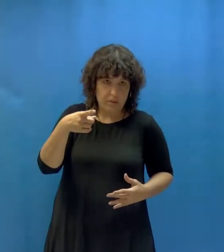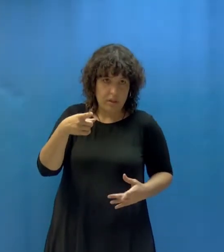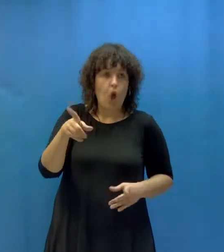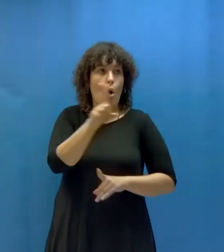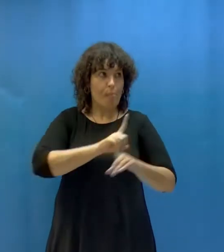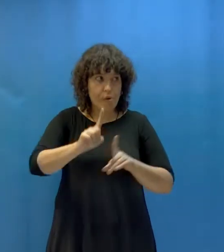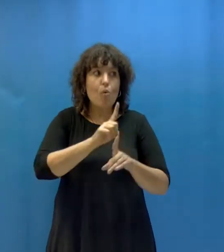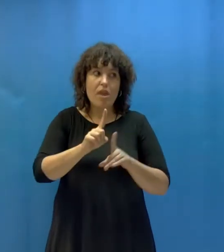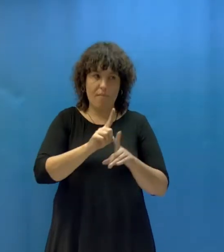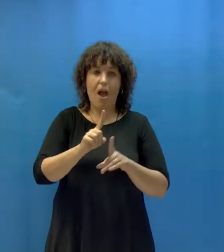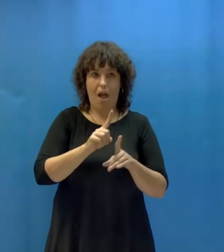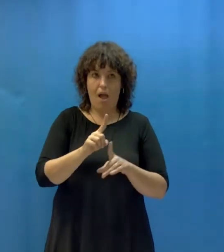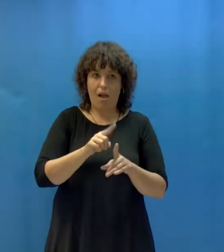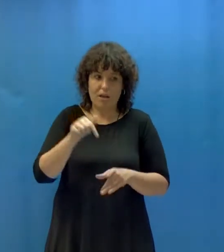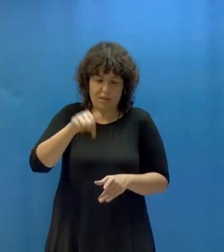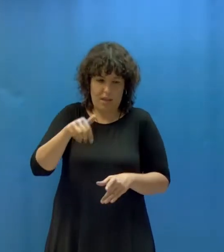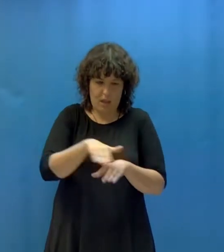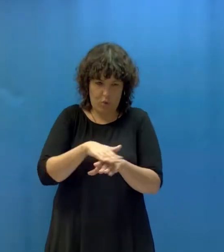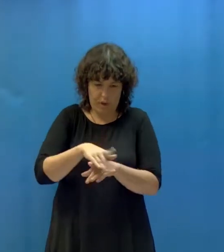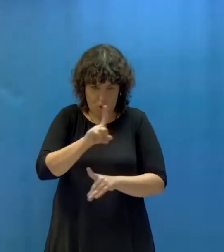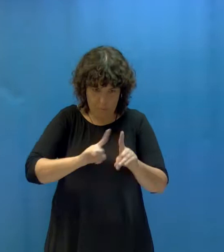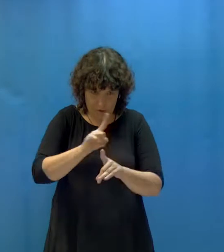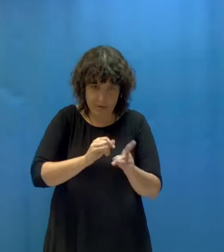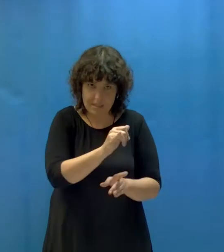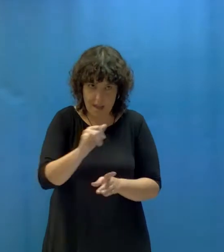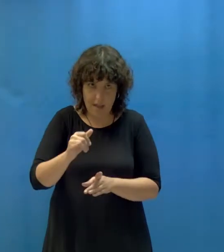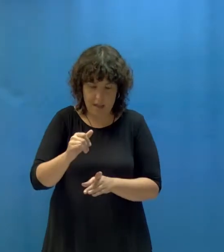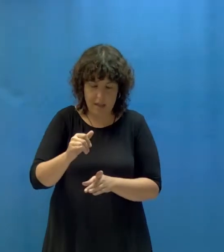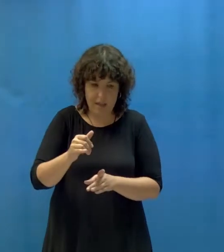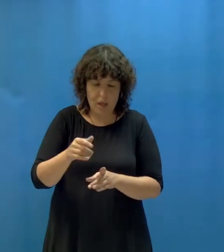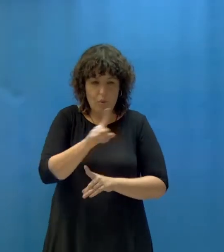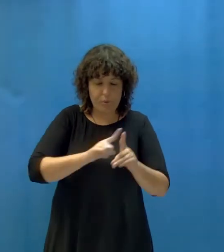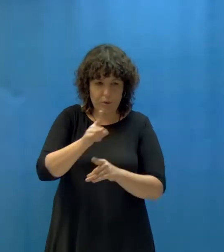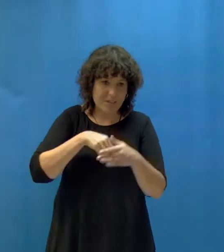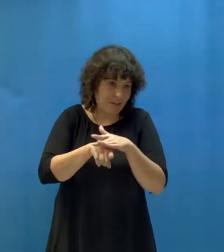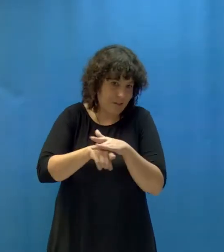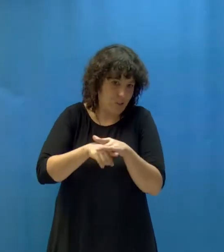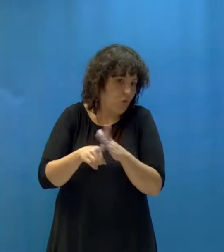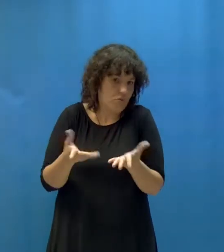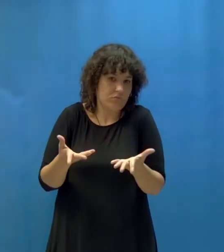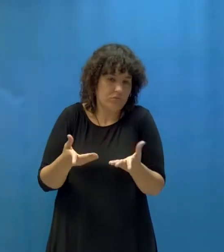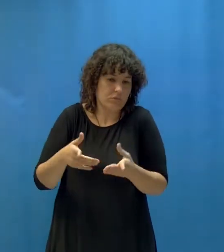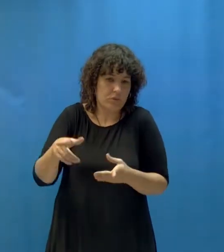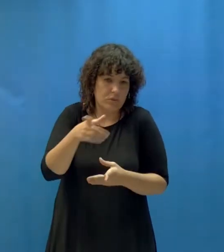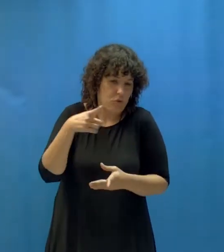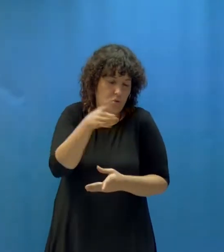también tenemos, desde luego, este Gobierno para gestionar todo lo bien que quisiéramos. Efectivamente,